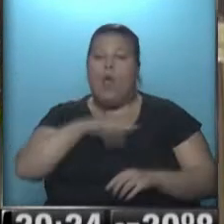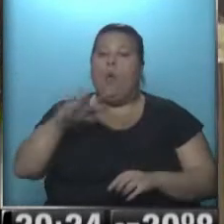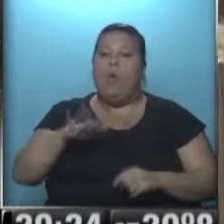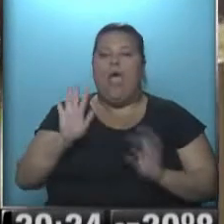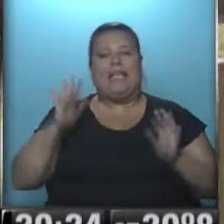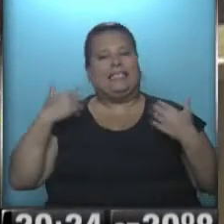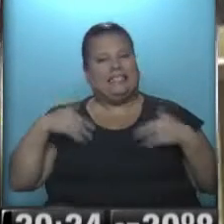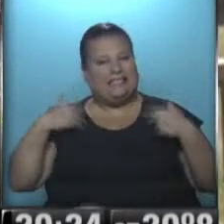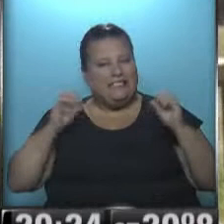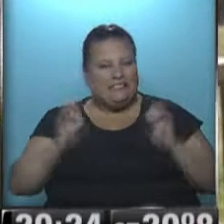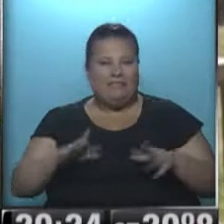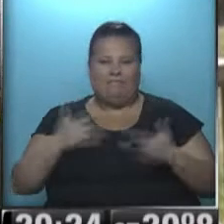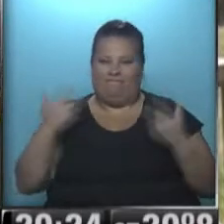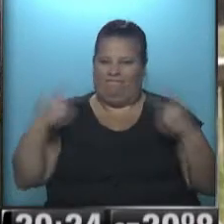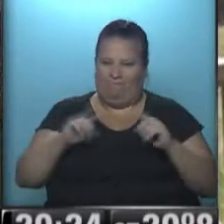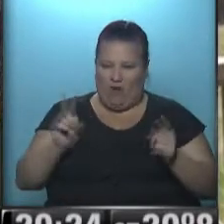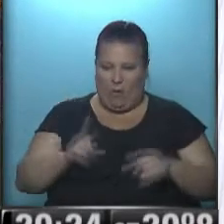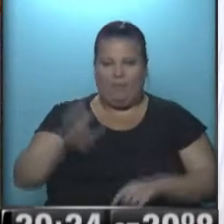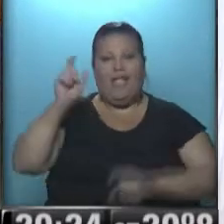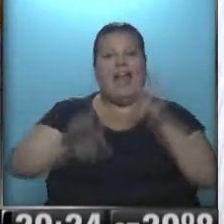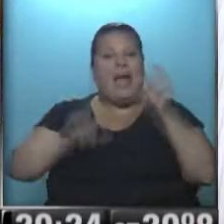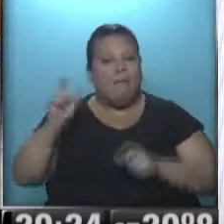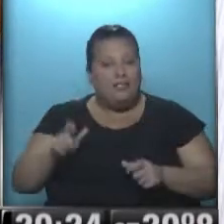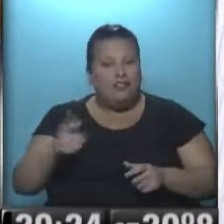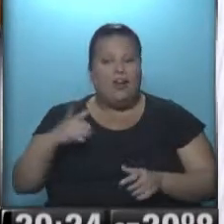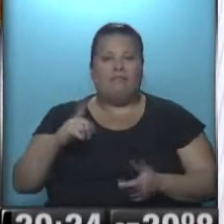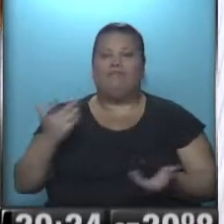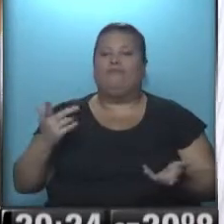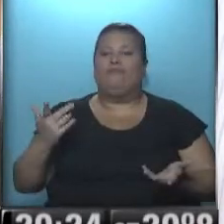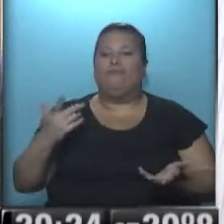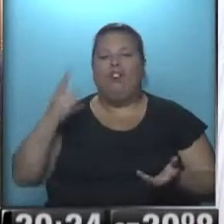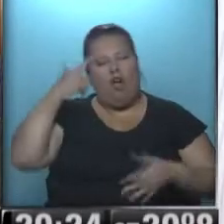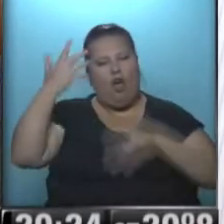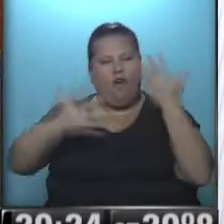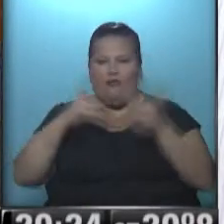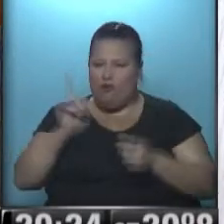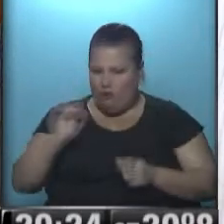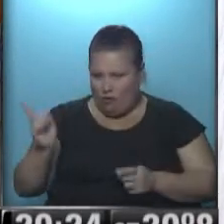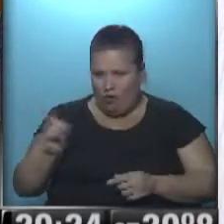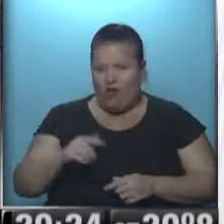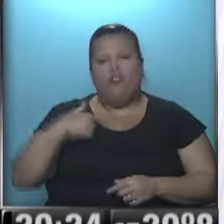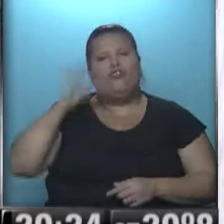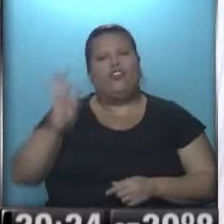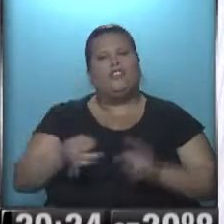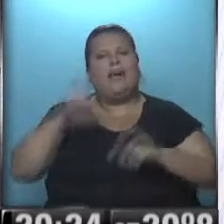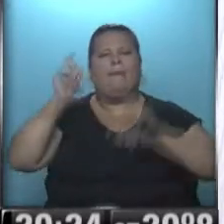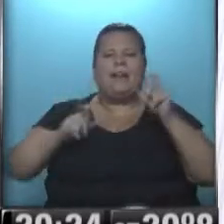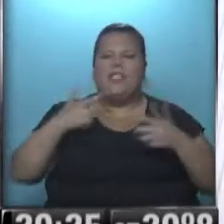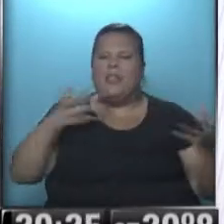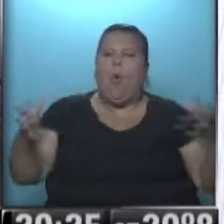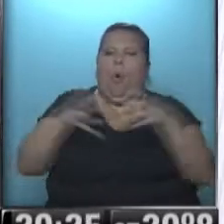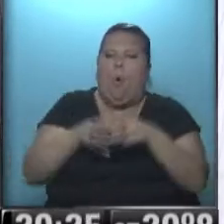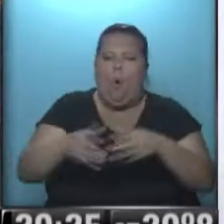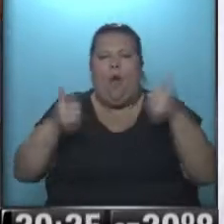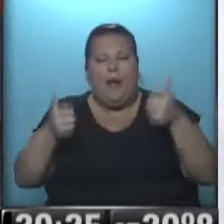muy debilitado y desvirtuado. A la gente no la tenemos que confundir, ¿eh? Yo sé que por ahí la gente dice júntense en